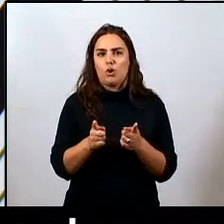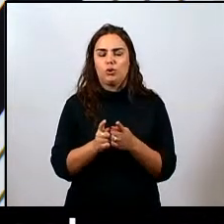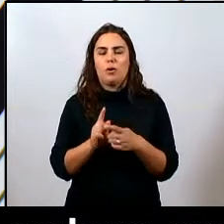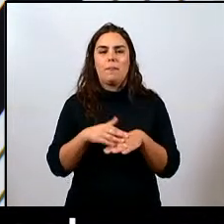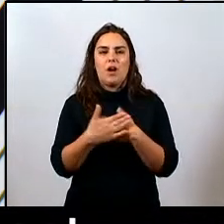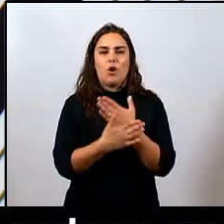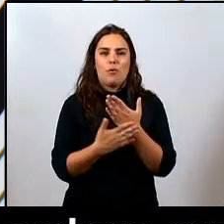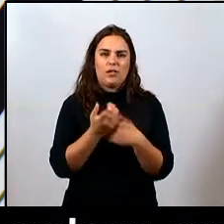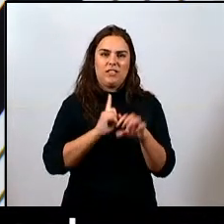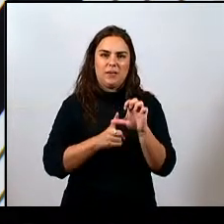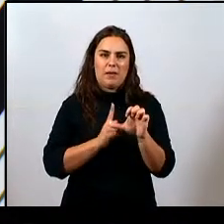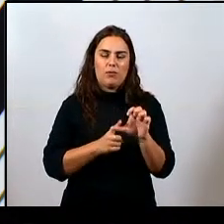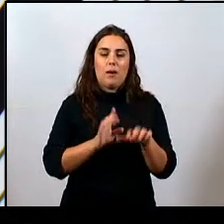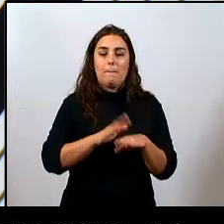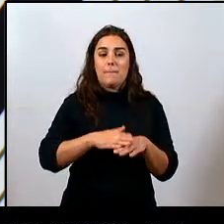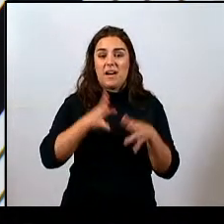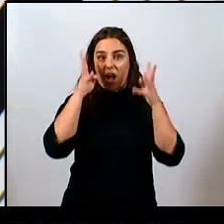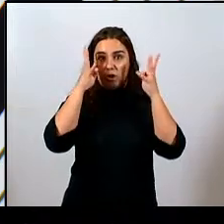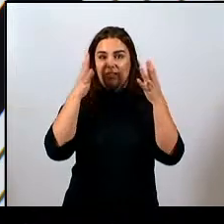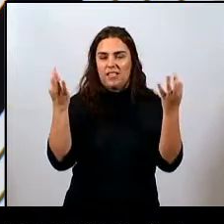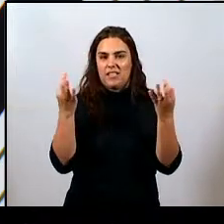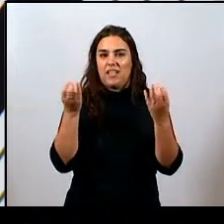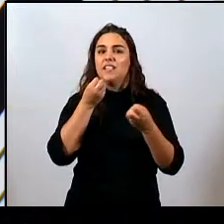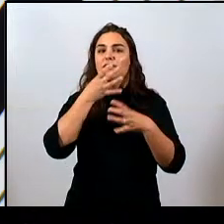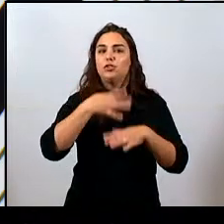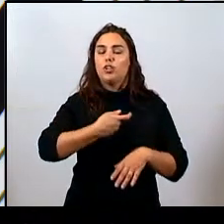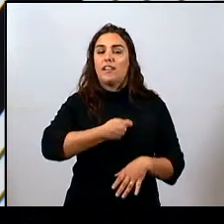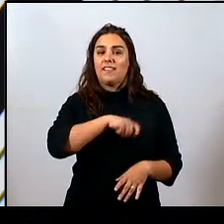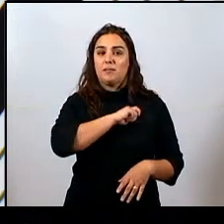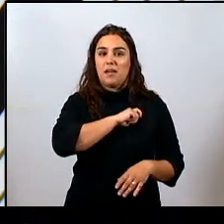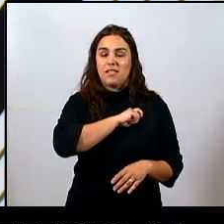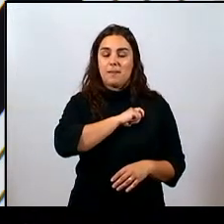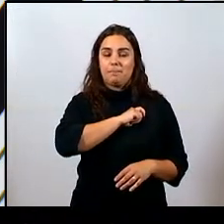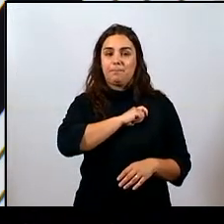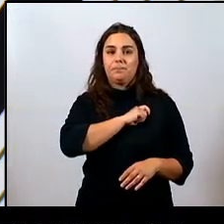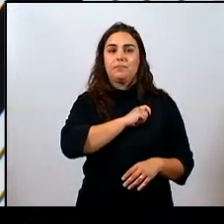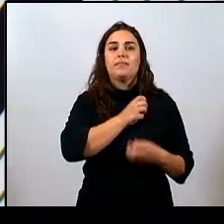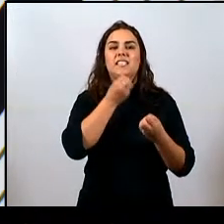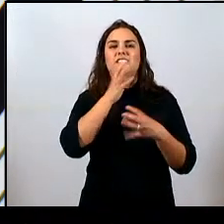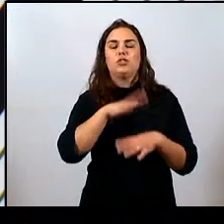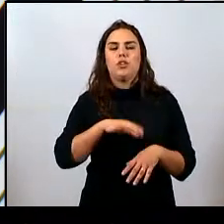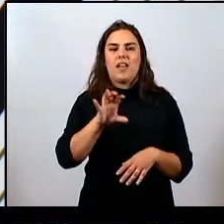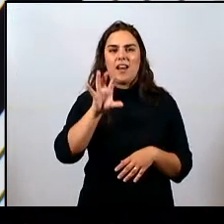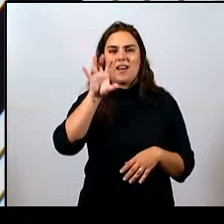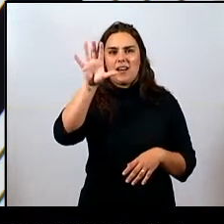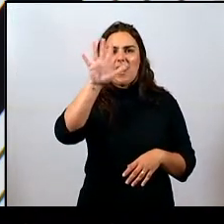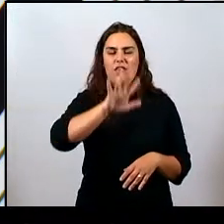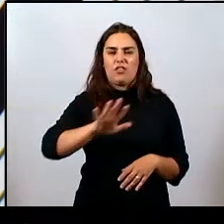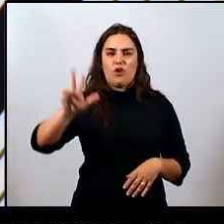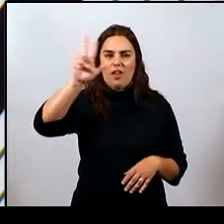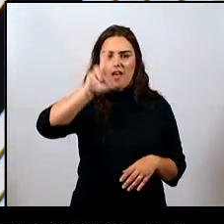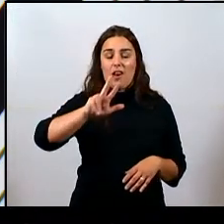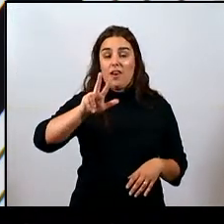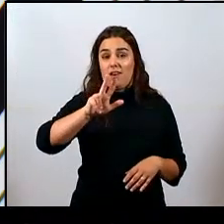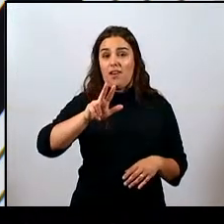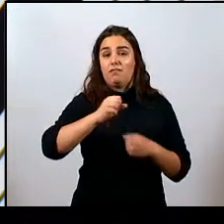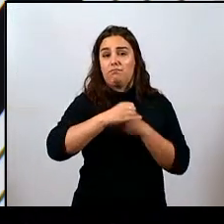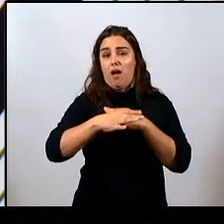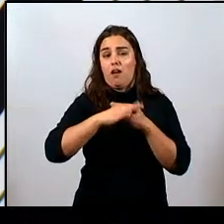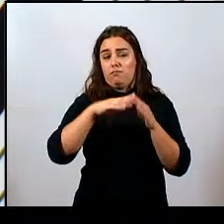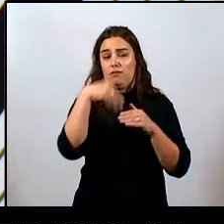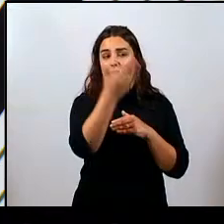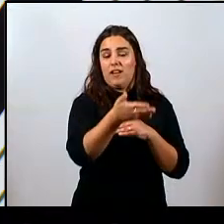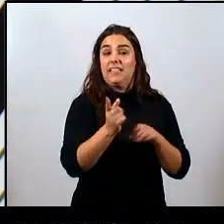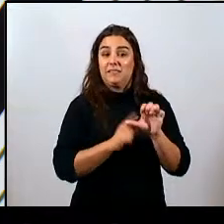de Extremadura para recordar que la historia de España, la historia de nuestra nación a los 2 lados del Atlántico, no se entendería sin